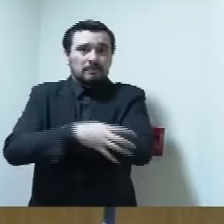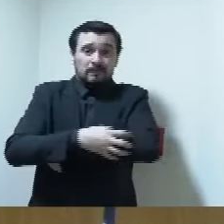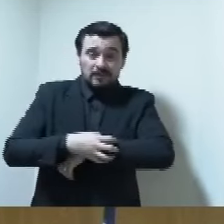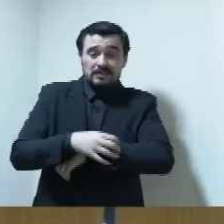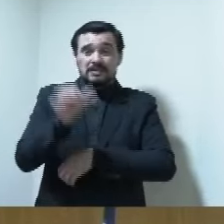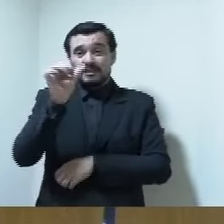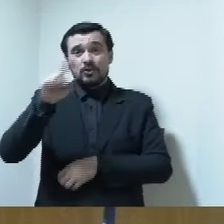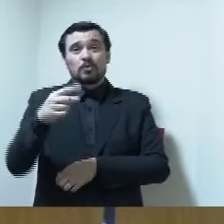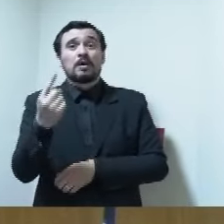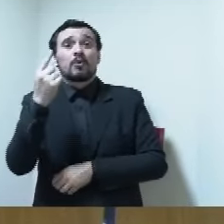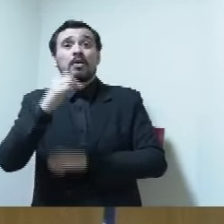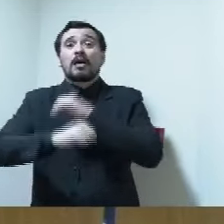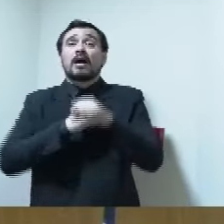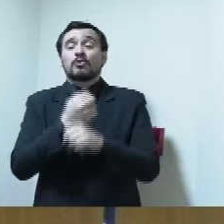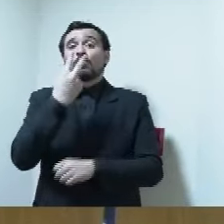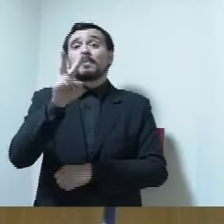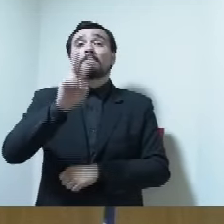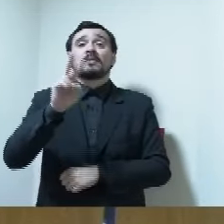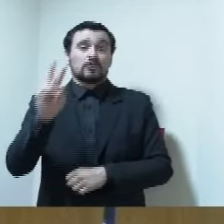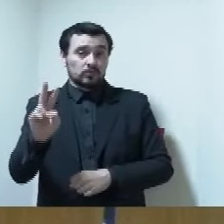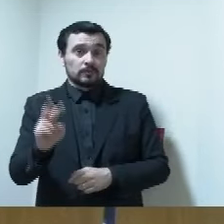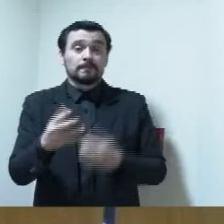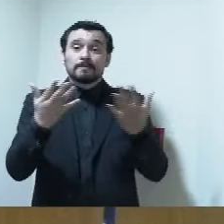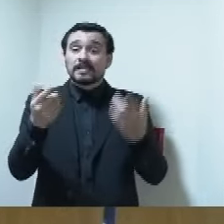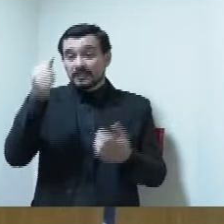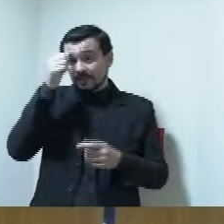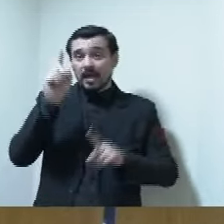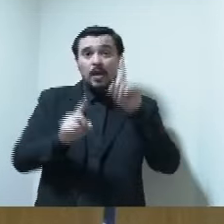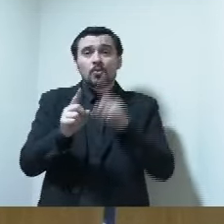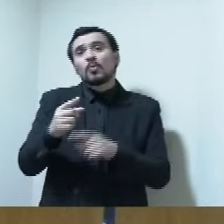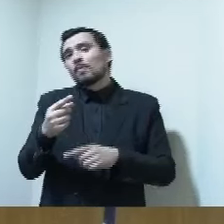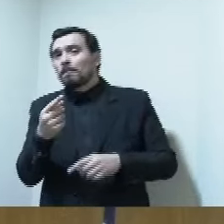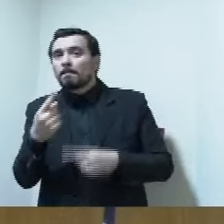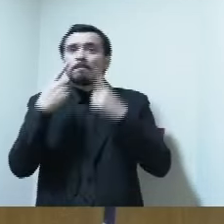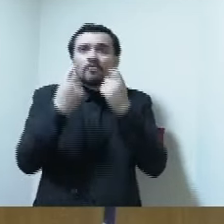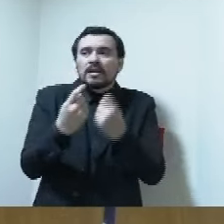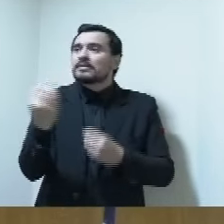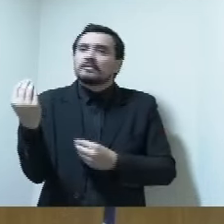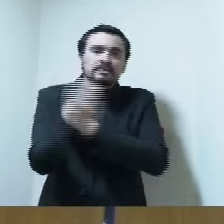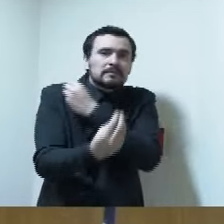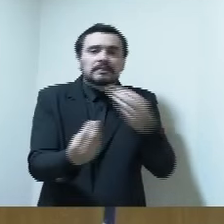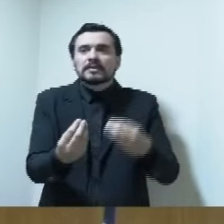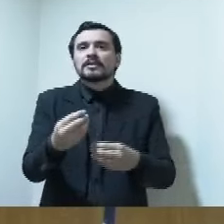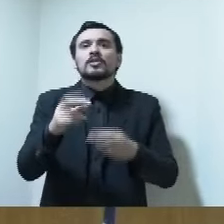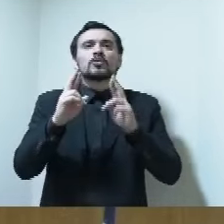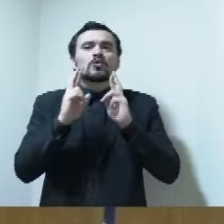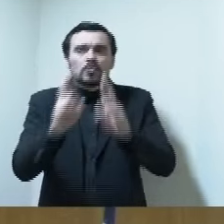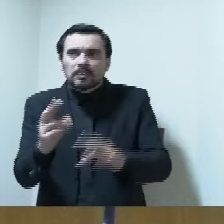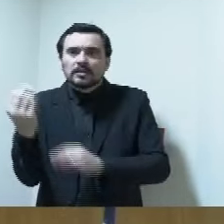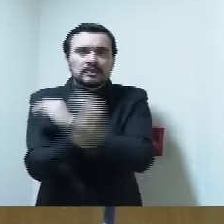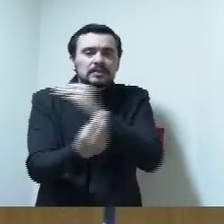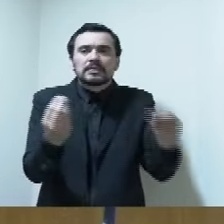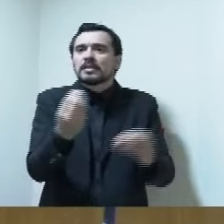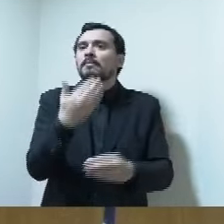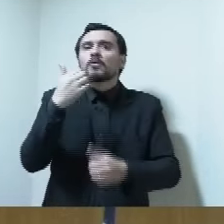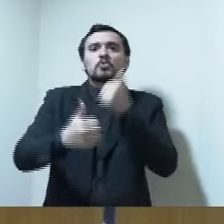pobreza extrema en el año 2022. Volvió la improvisación en el nombramiento de cargos públicos estratégicos y el fantasma